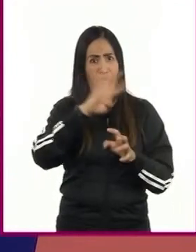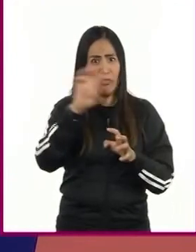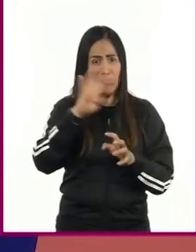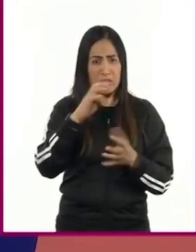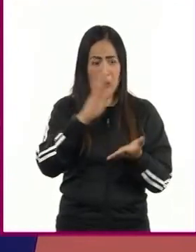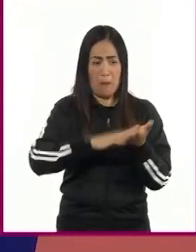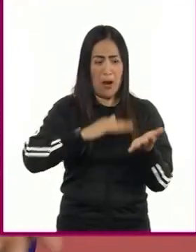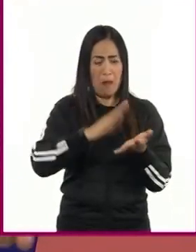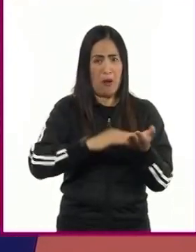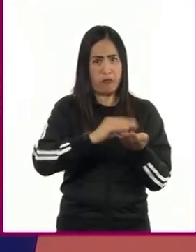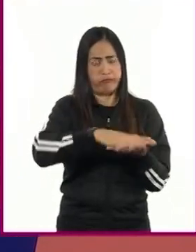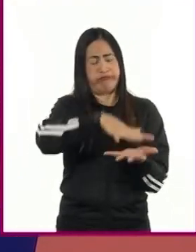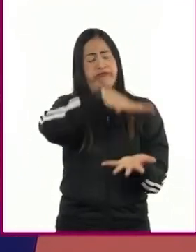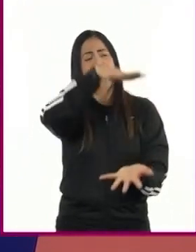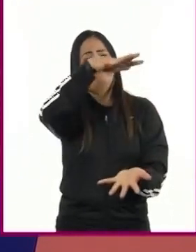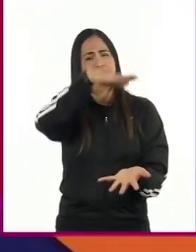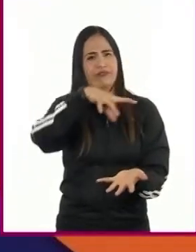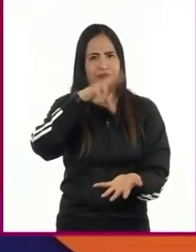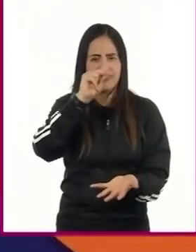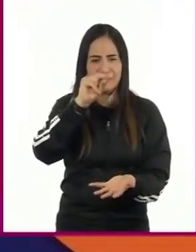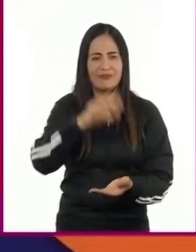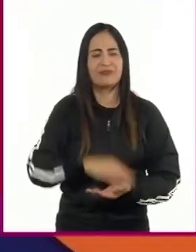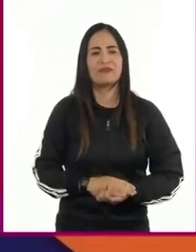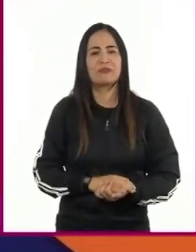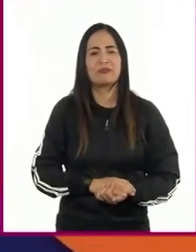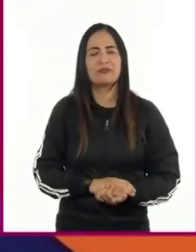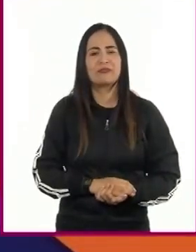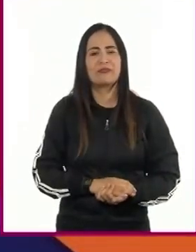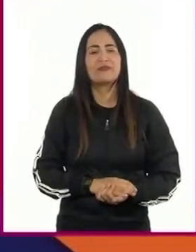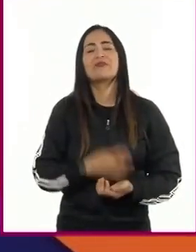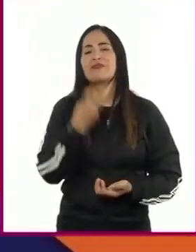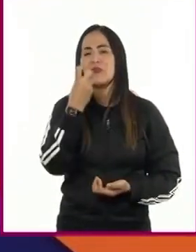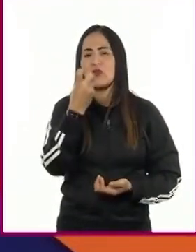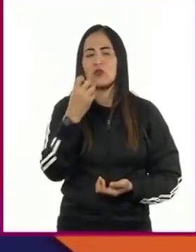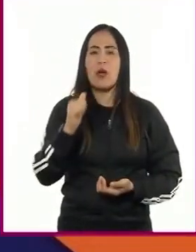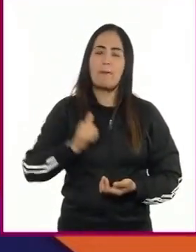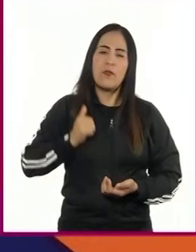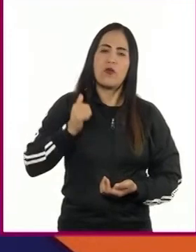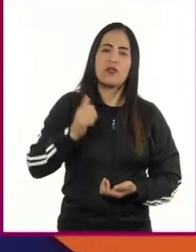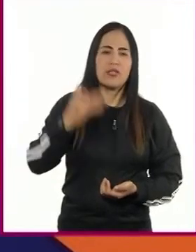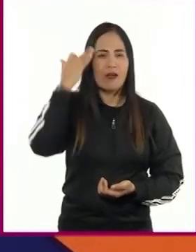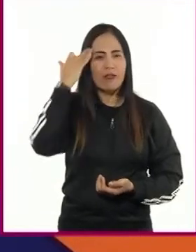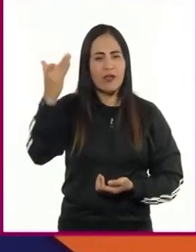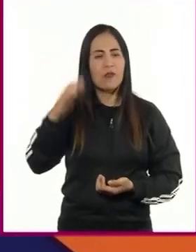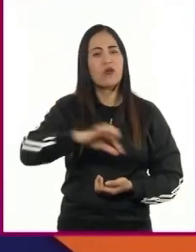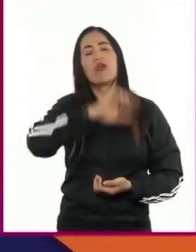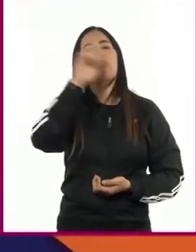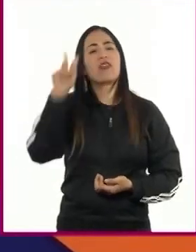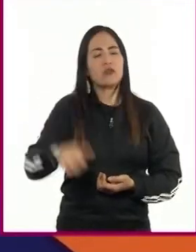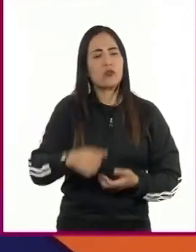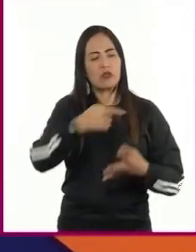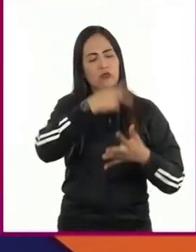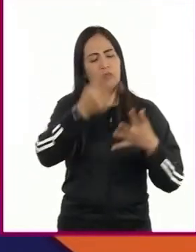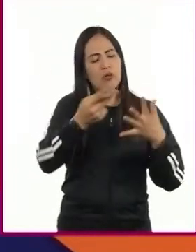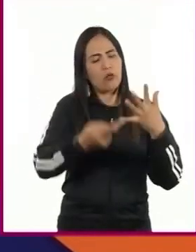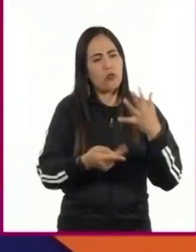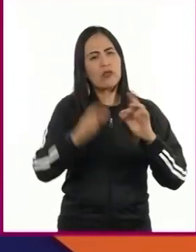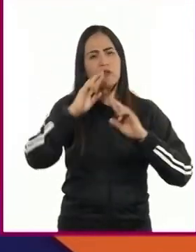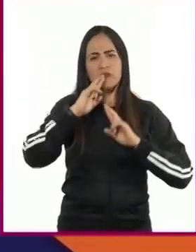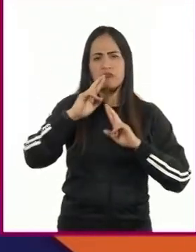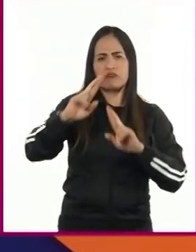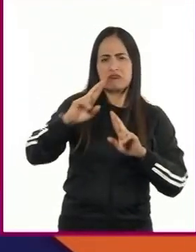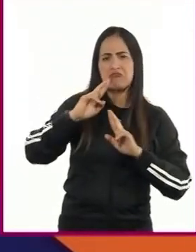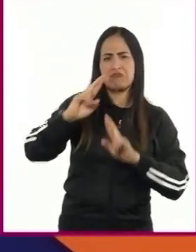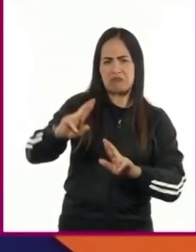al momento de presentar una exposición. De ese modo podrás aprovechar el tiempo y responder con seguridad cuando algún compañero te haga